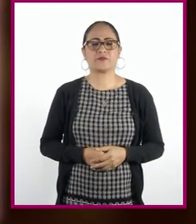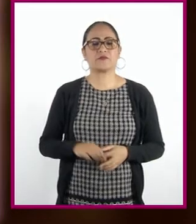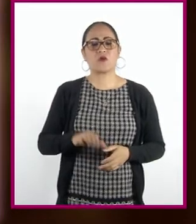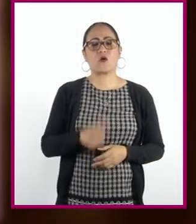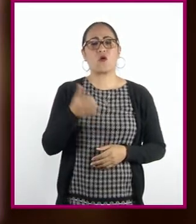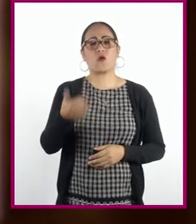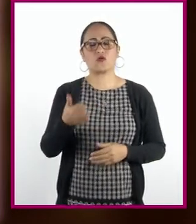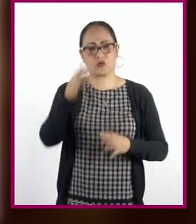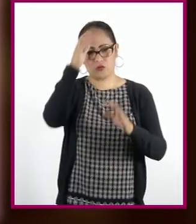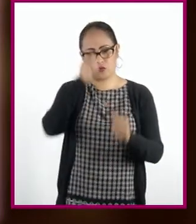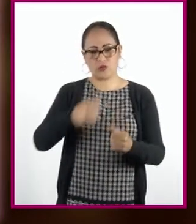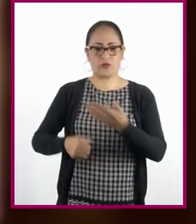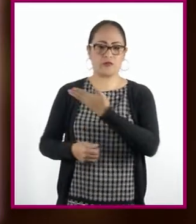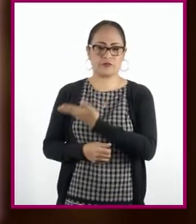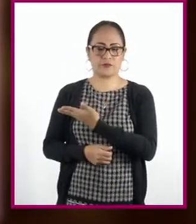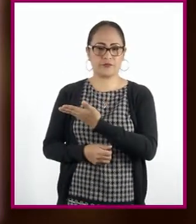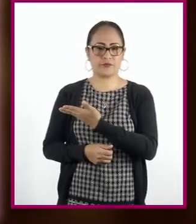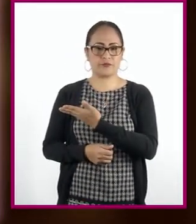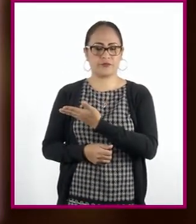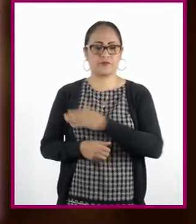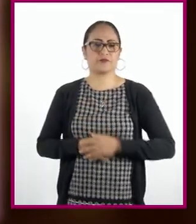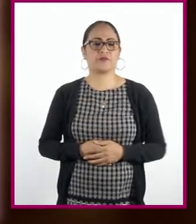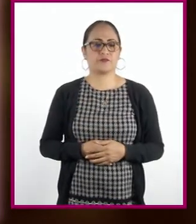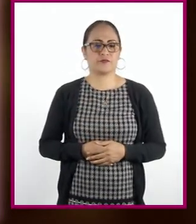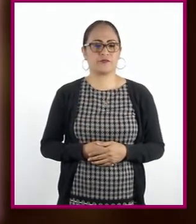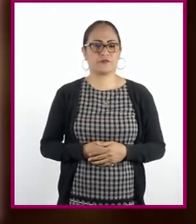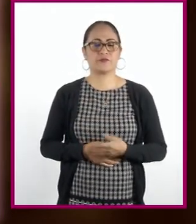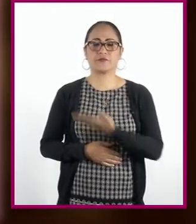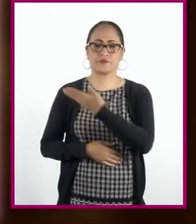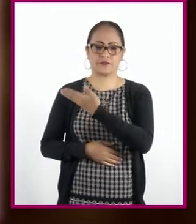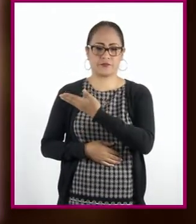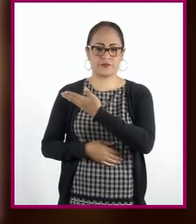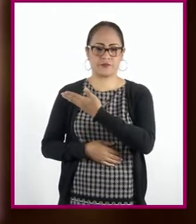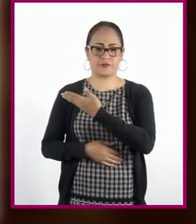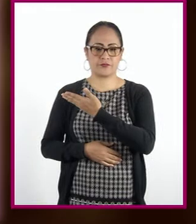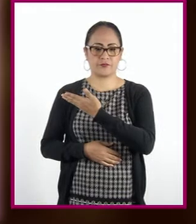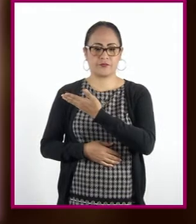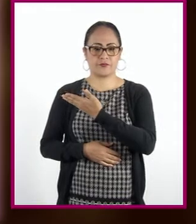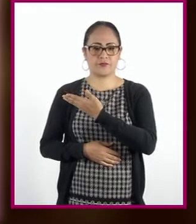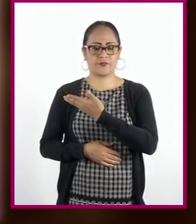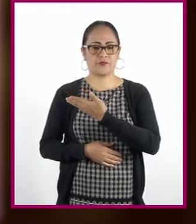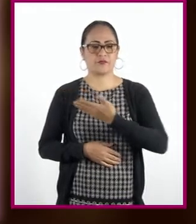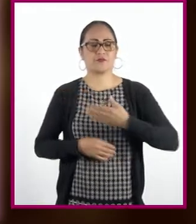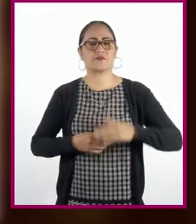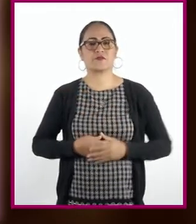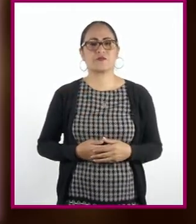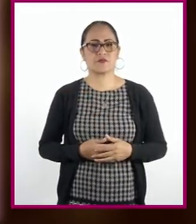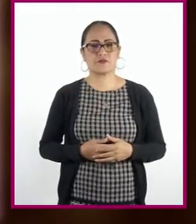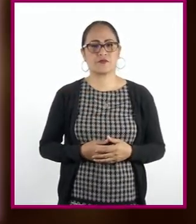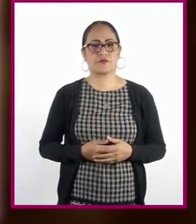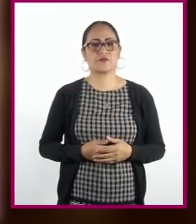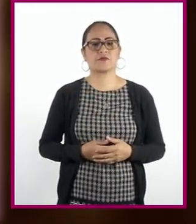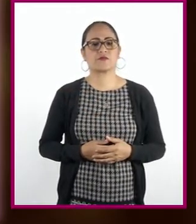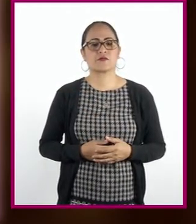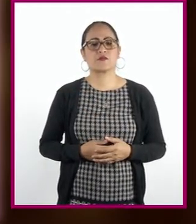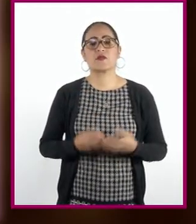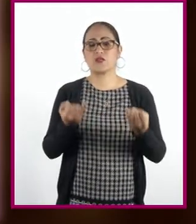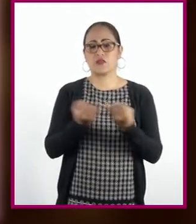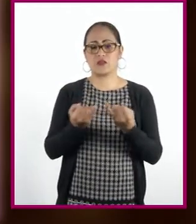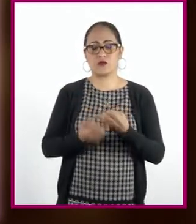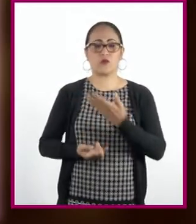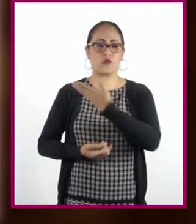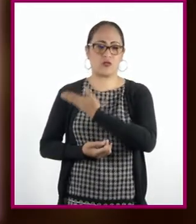Pacto Internacional de Derechos Civiles y Políticos, el Pacto Internacional de Derechos Económicos, Sociales y Culturales, la